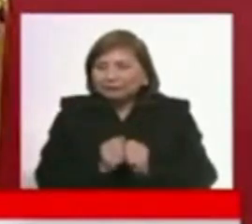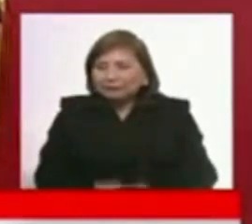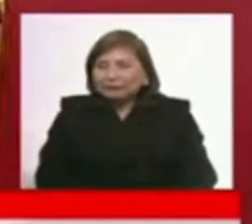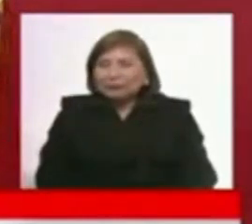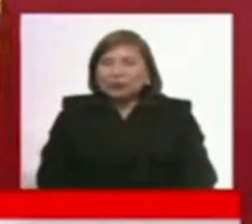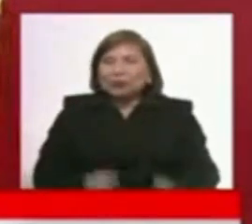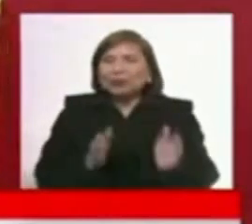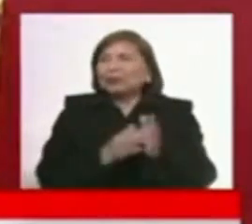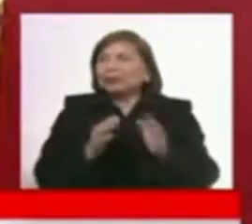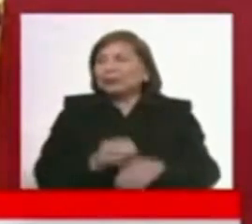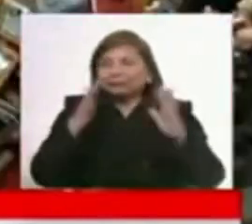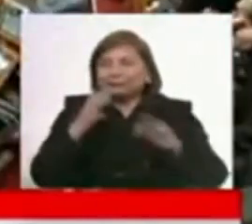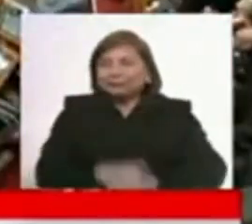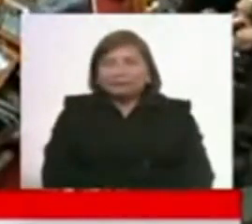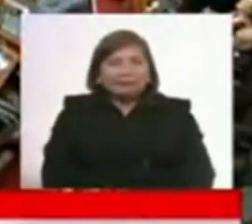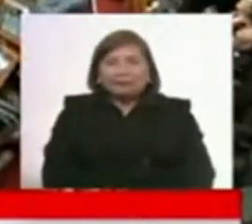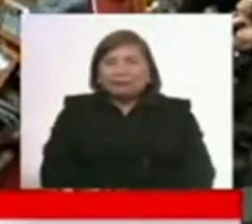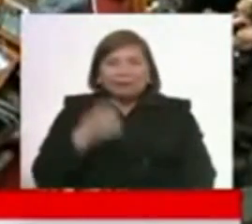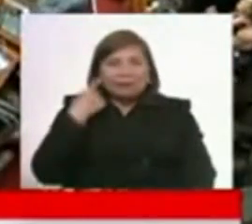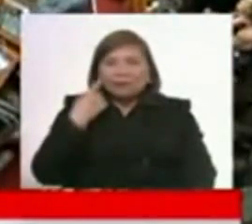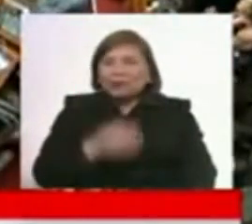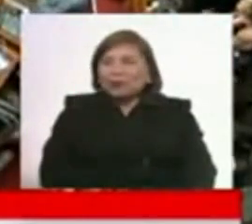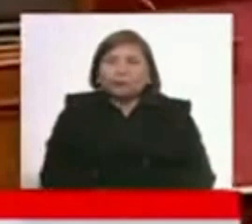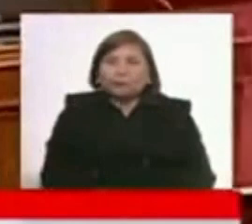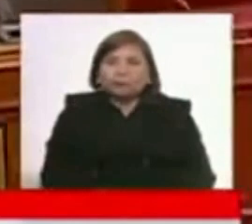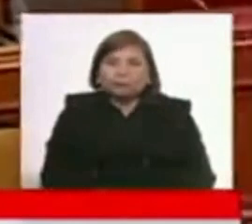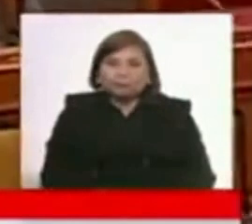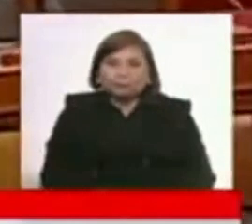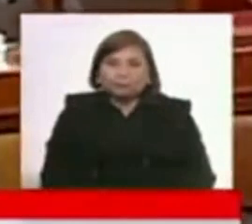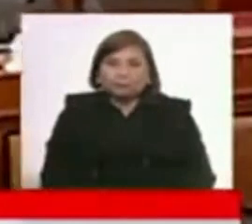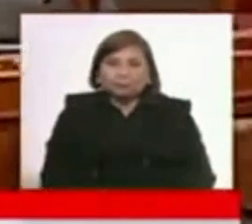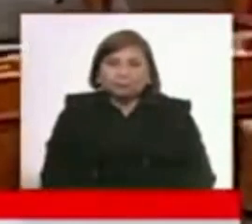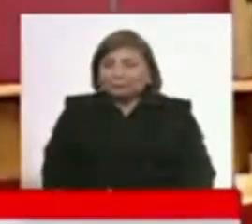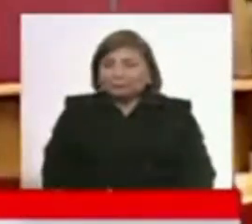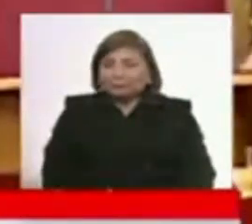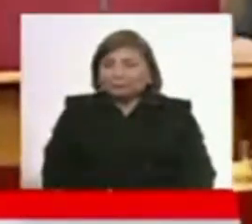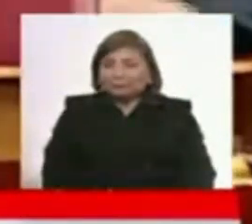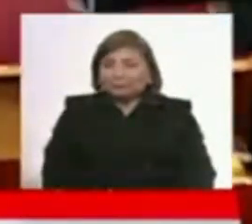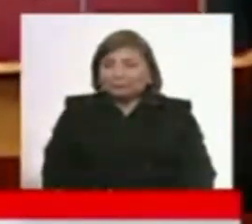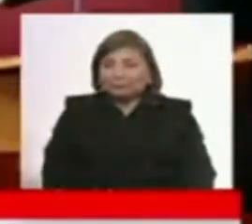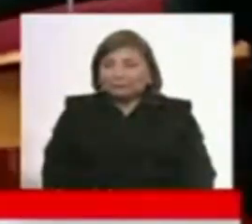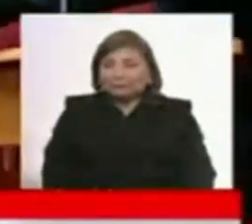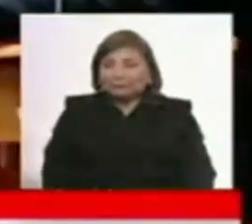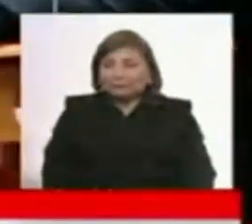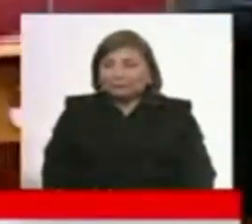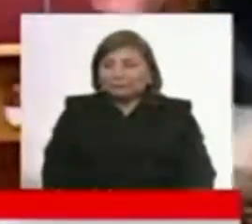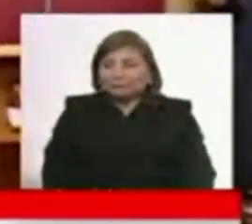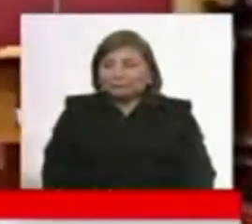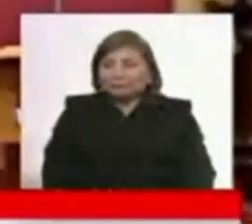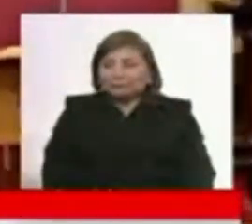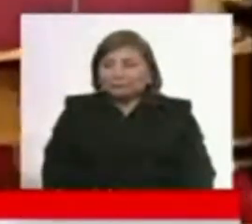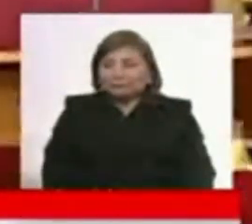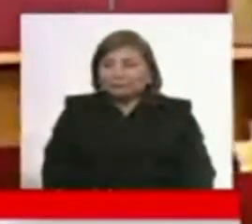ayudarla a conducir en el camino Igualmente la Unión Europea dice que